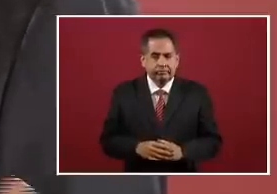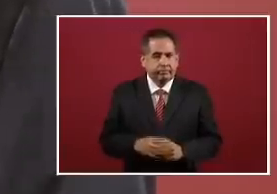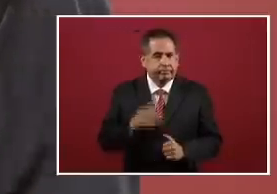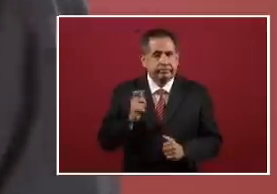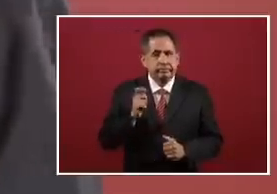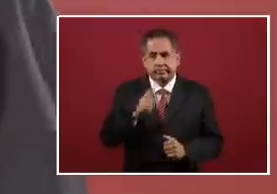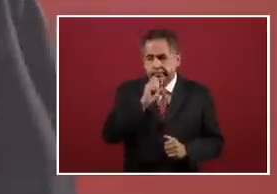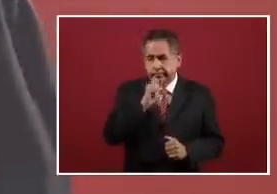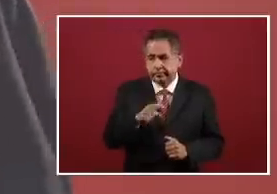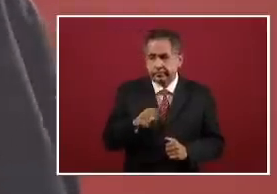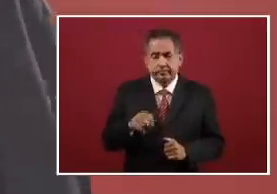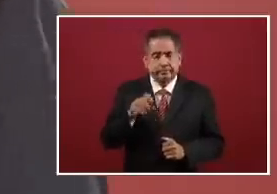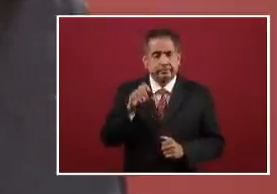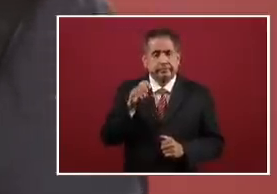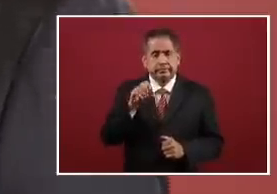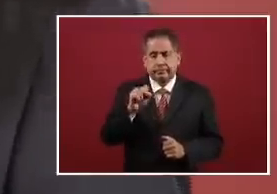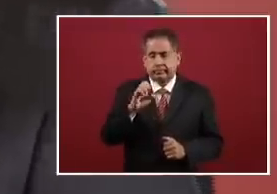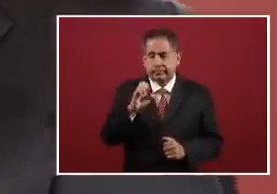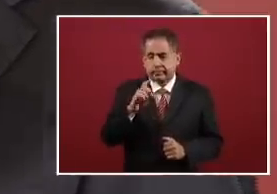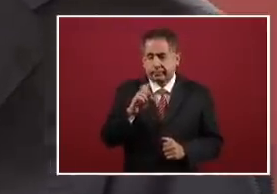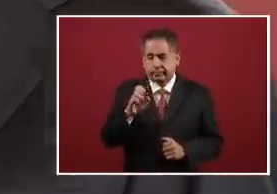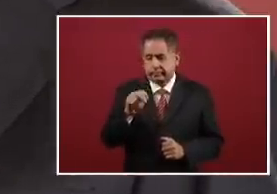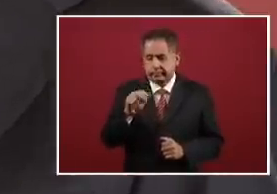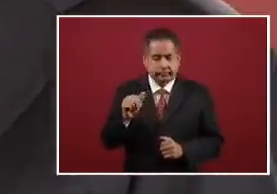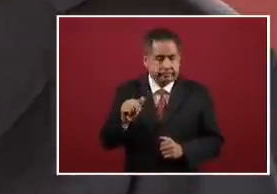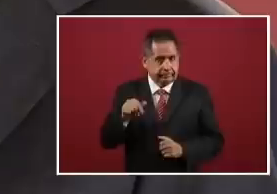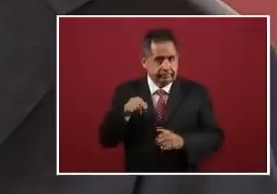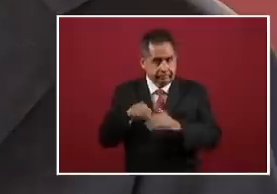Interviene la Secretaría de la Defensa